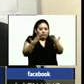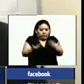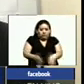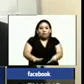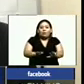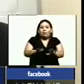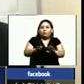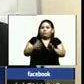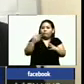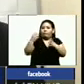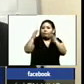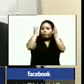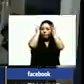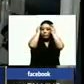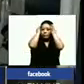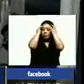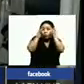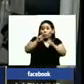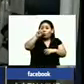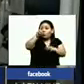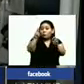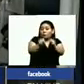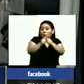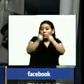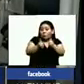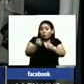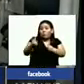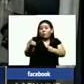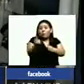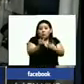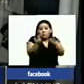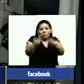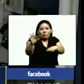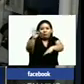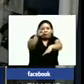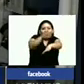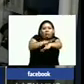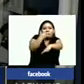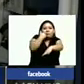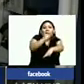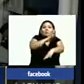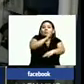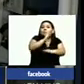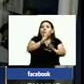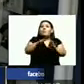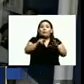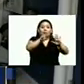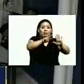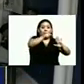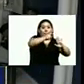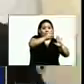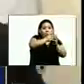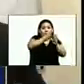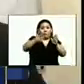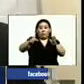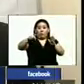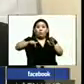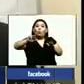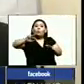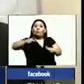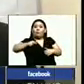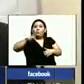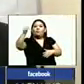cifra alarmante De más de dos millones De casos En los siete primeros meses Del año Estamos entrando En el mes 8